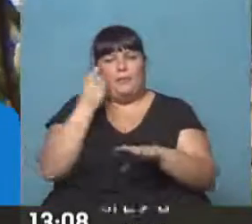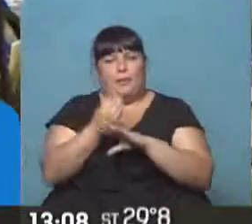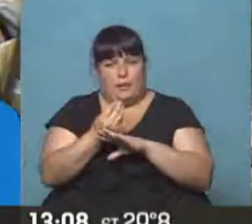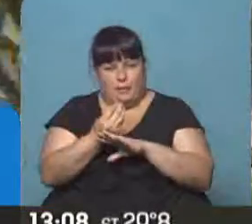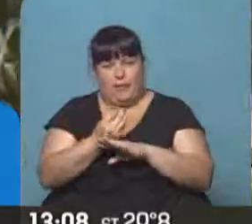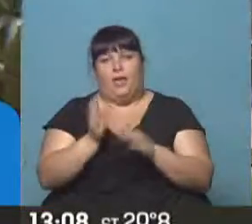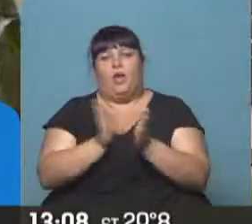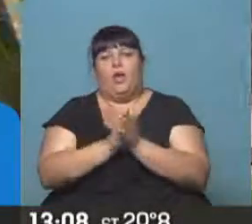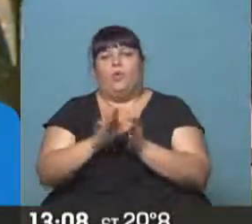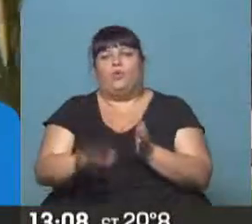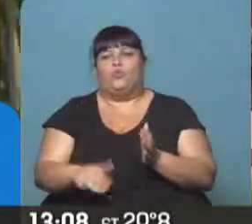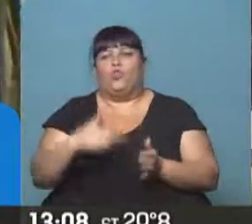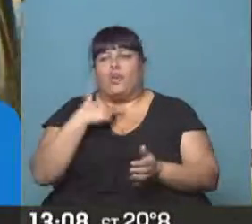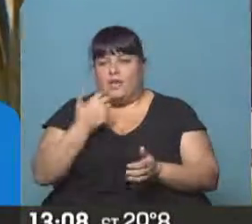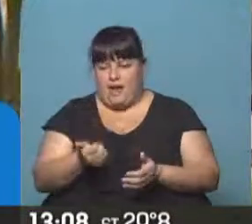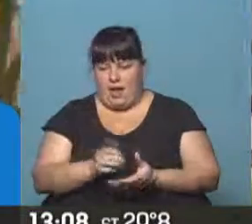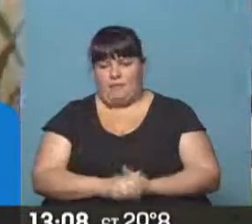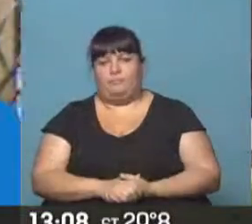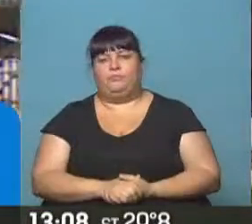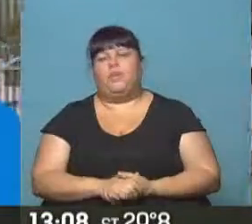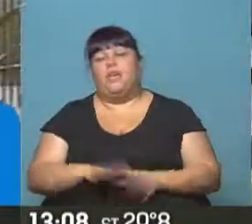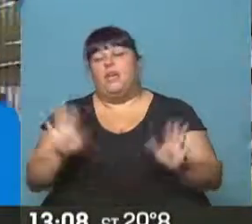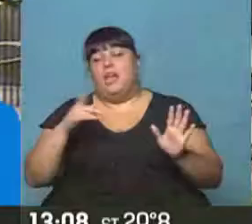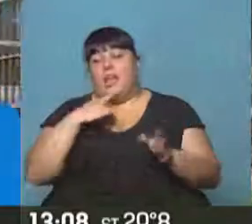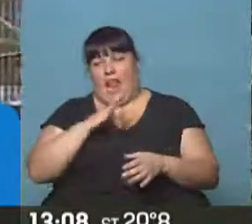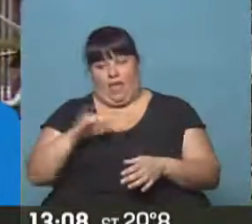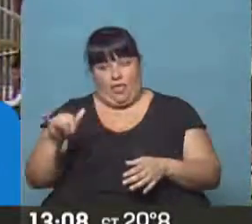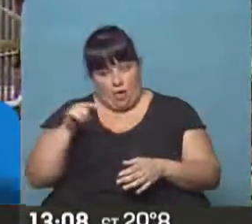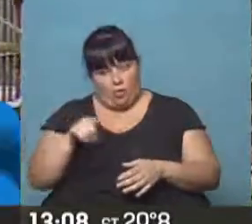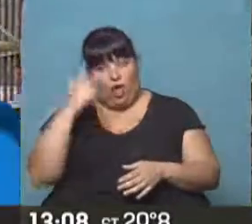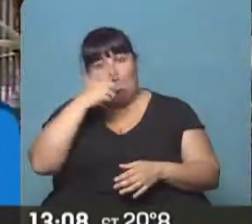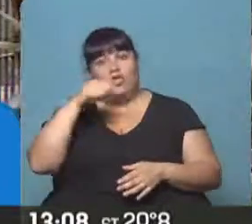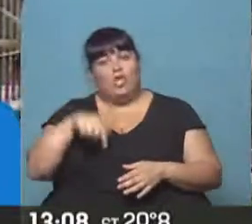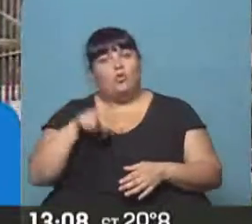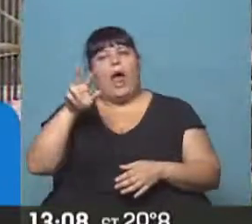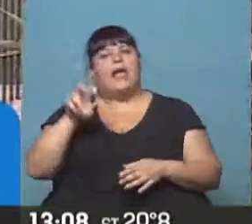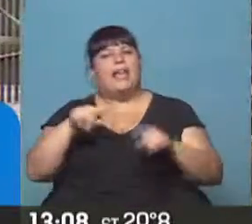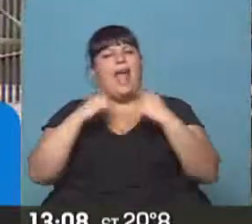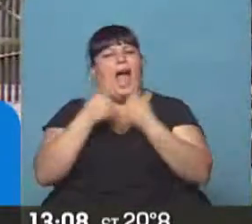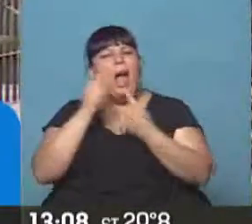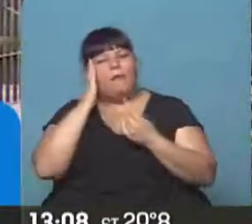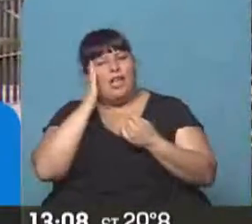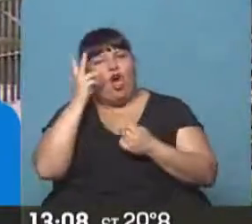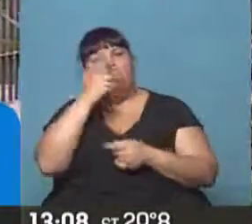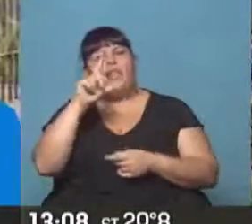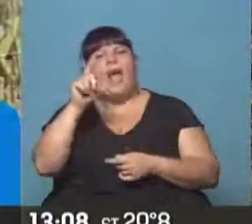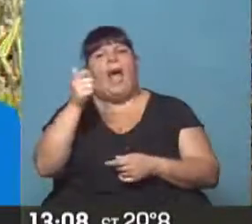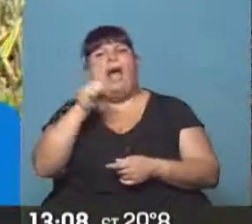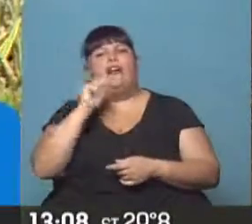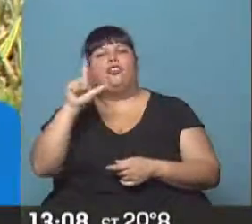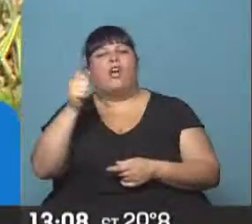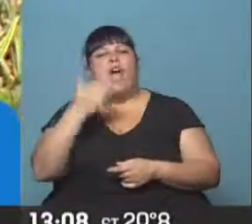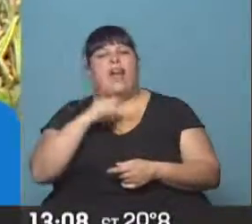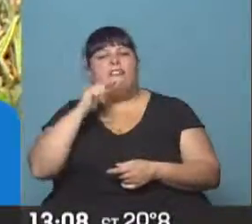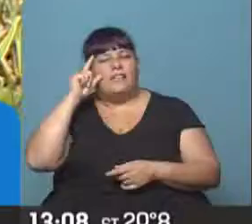ocupa con su pequeña hija. Según la denuncia, Otesur alquilaba habitaciones del Hotel Alto Calafate a